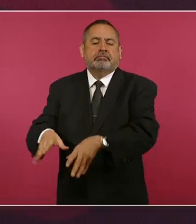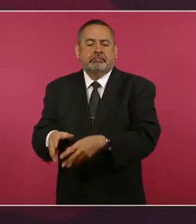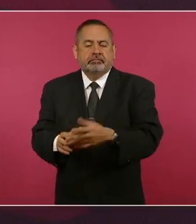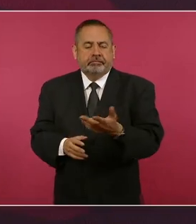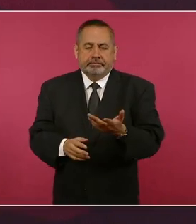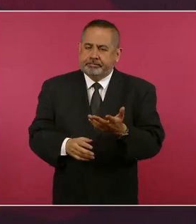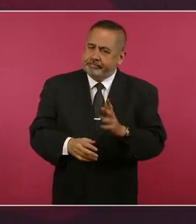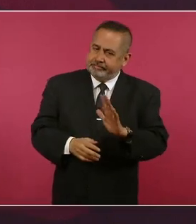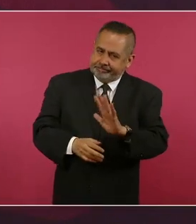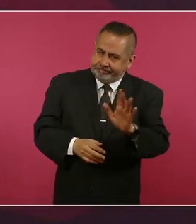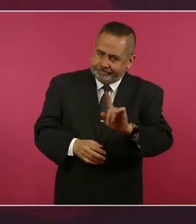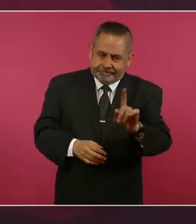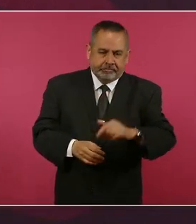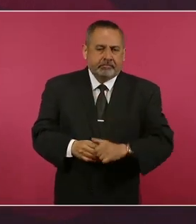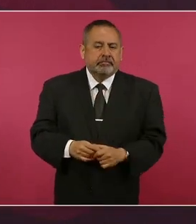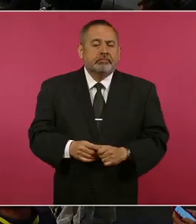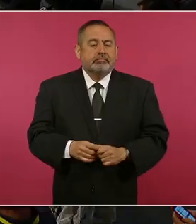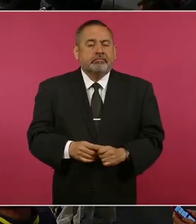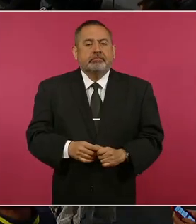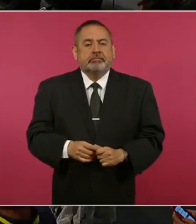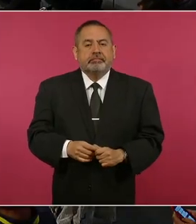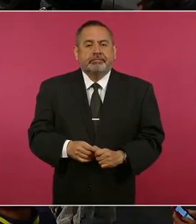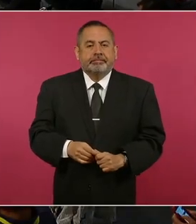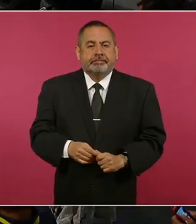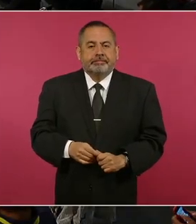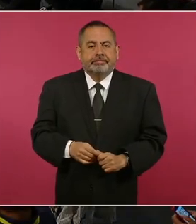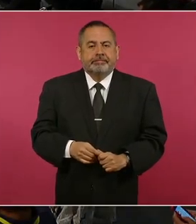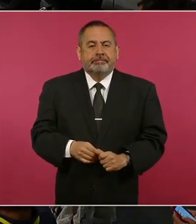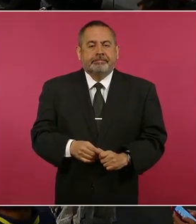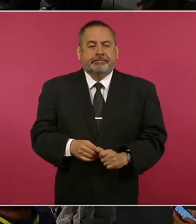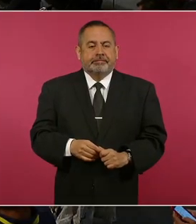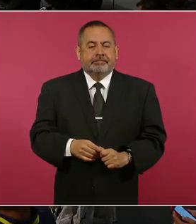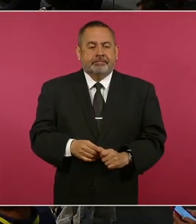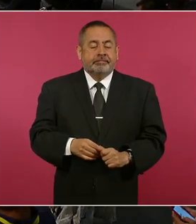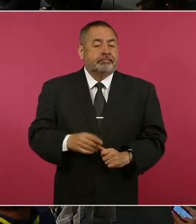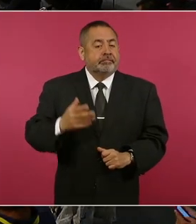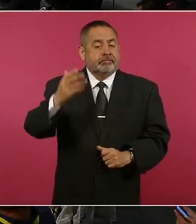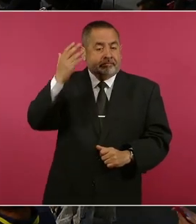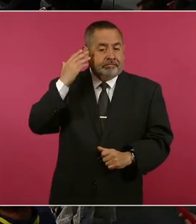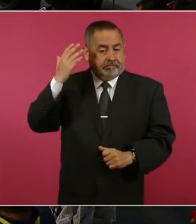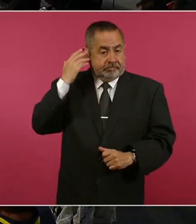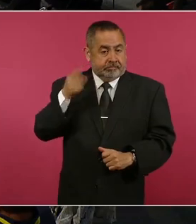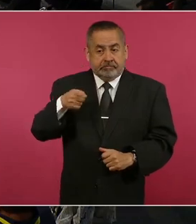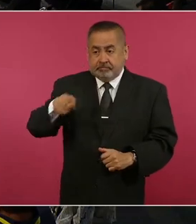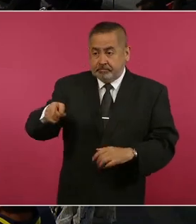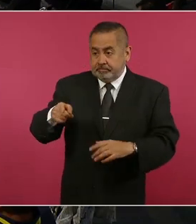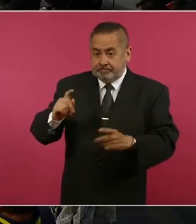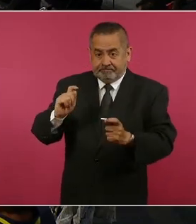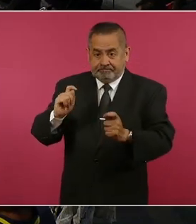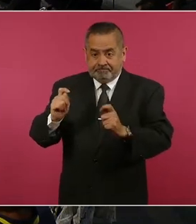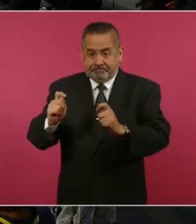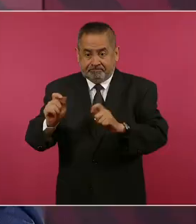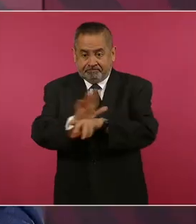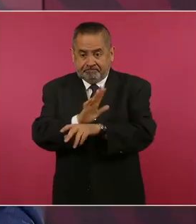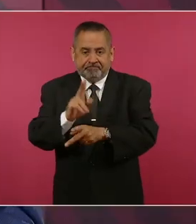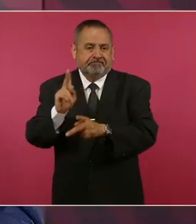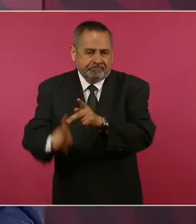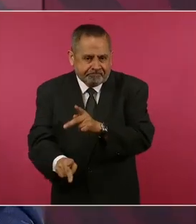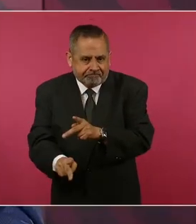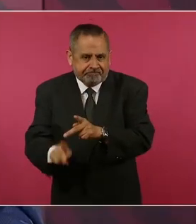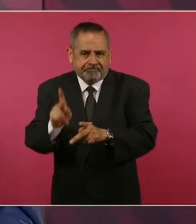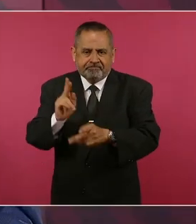se detenía la posibilidad de una transformación de esa forma.